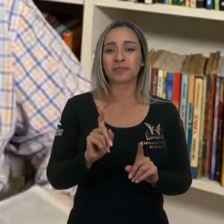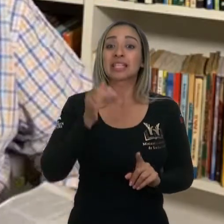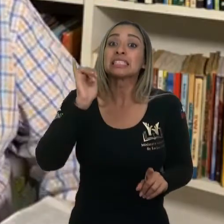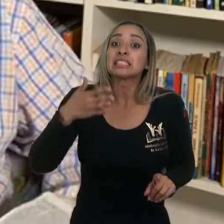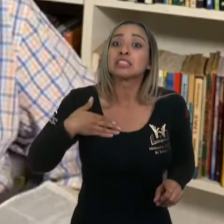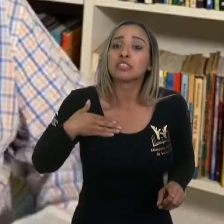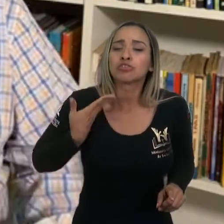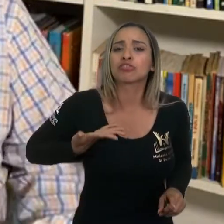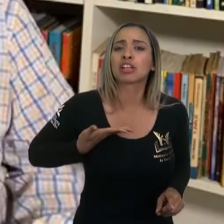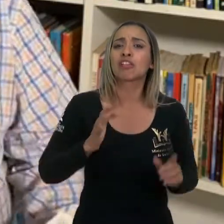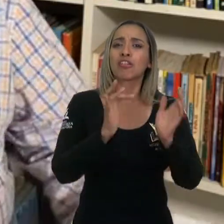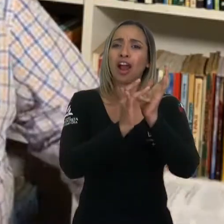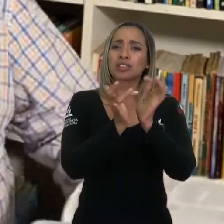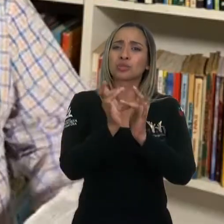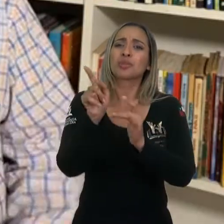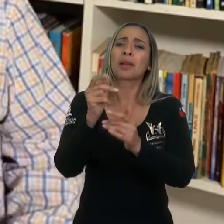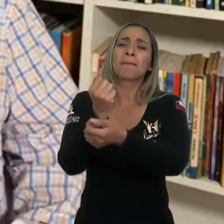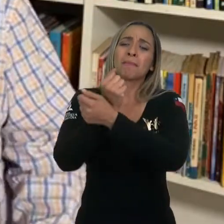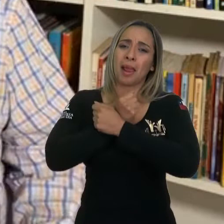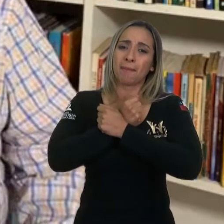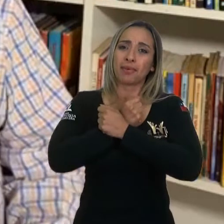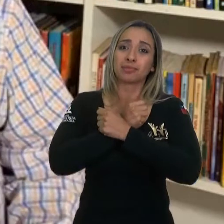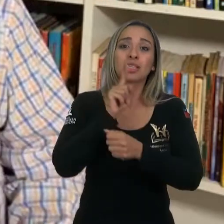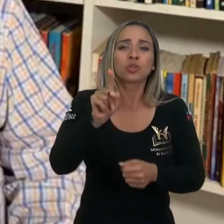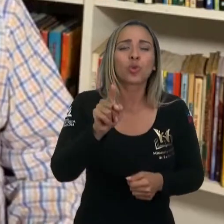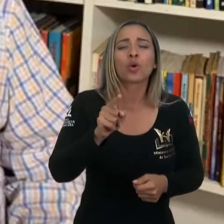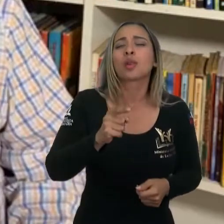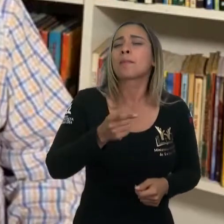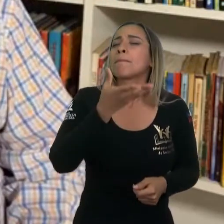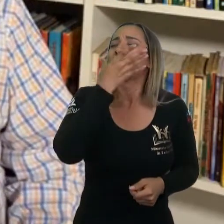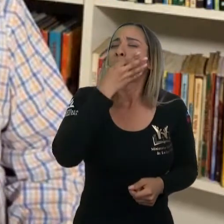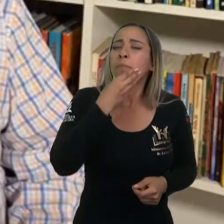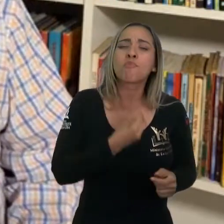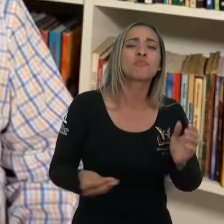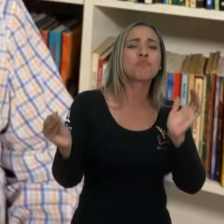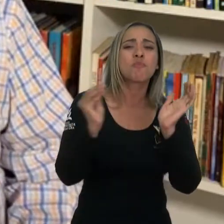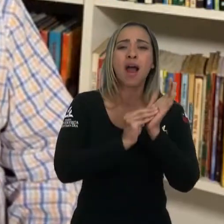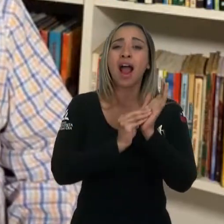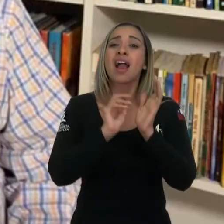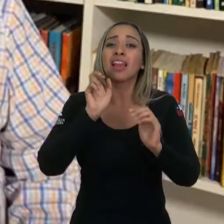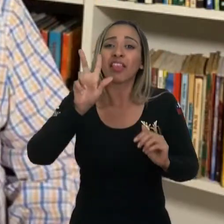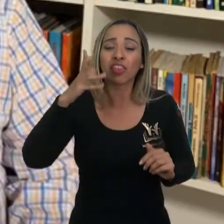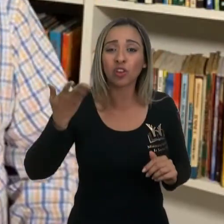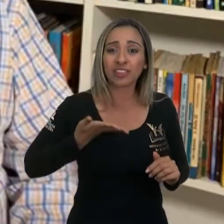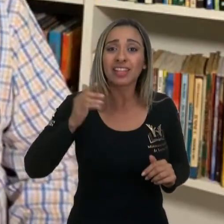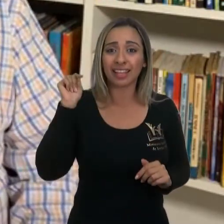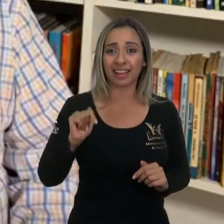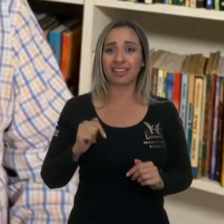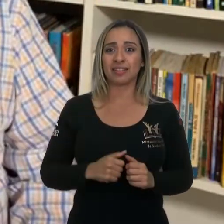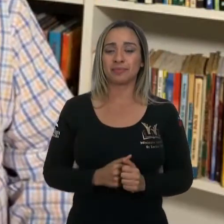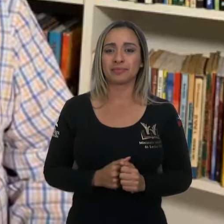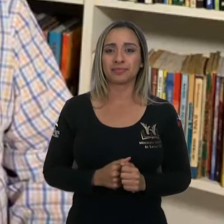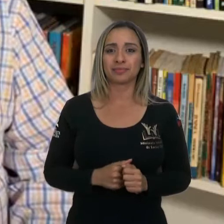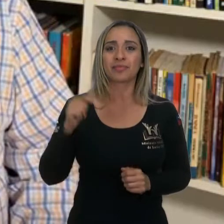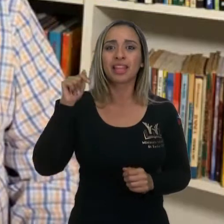tienes un Jesús que te ama, yo siempre digo, tú eres la cosa más linda que Dios tiene en esta vida. Esta noche,